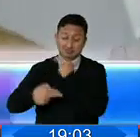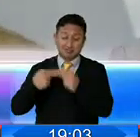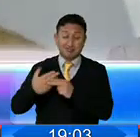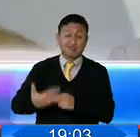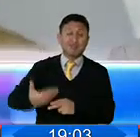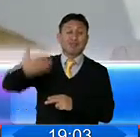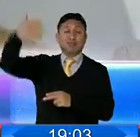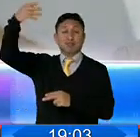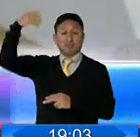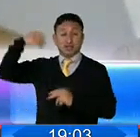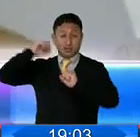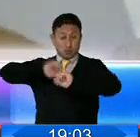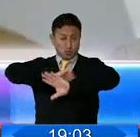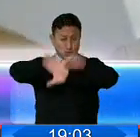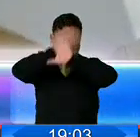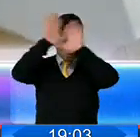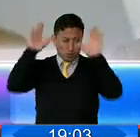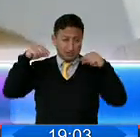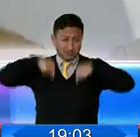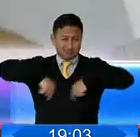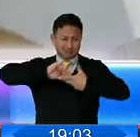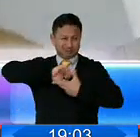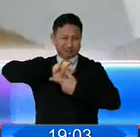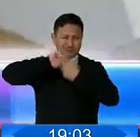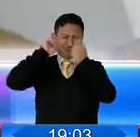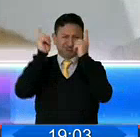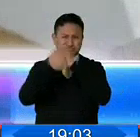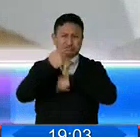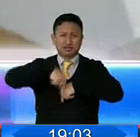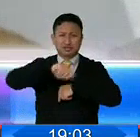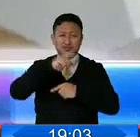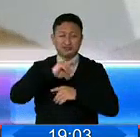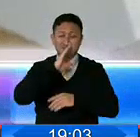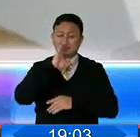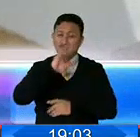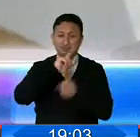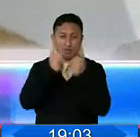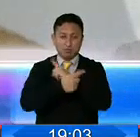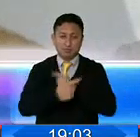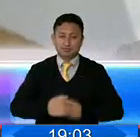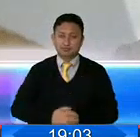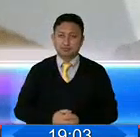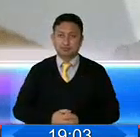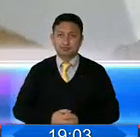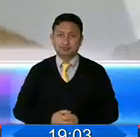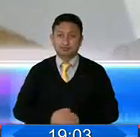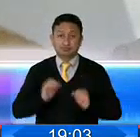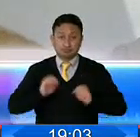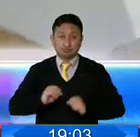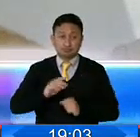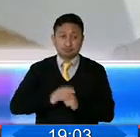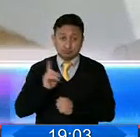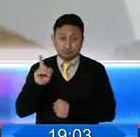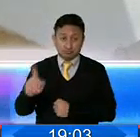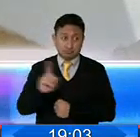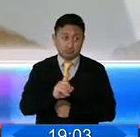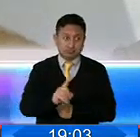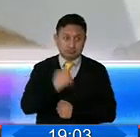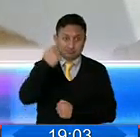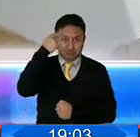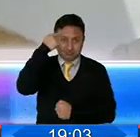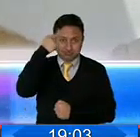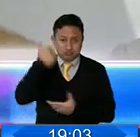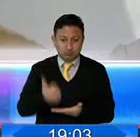aquella madrugada que cambió el destino de nuestro pueblo para siempre y sembró en cada uno de